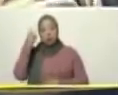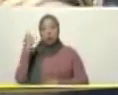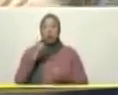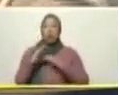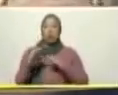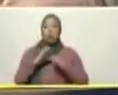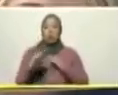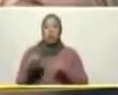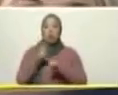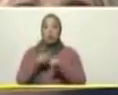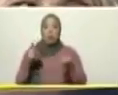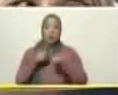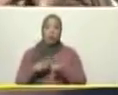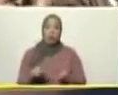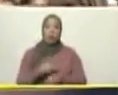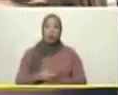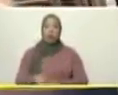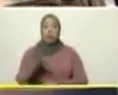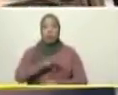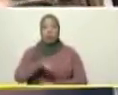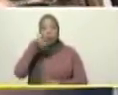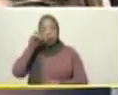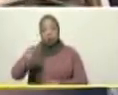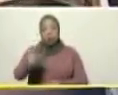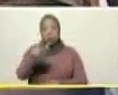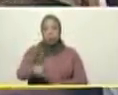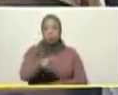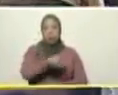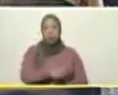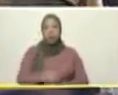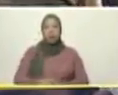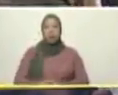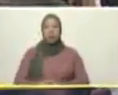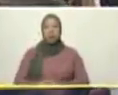Comunicación Alternativa de la Comunicación Popular. Por favor, compañero.